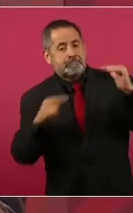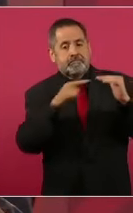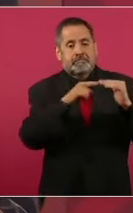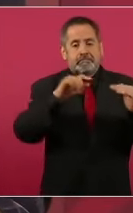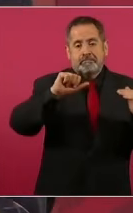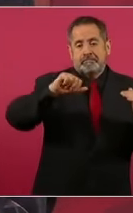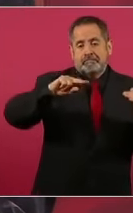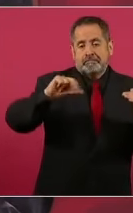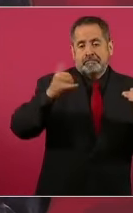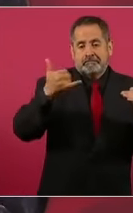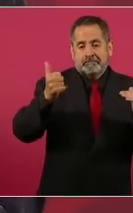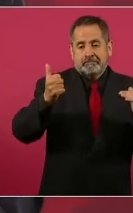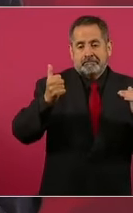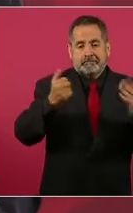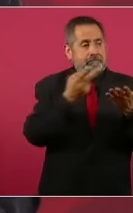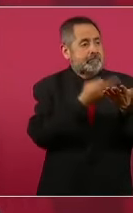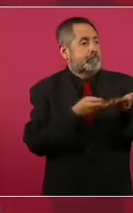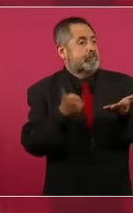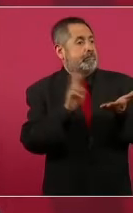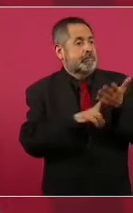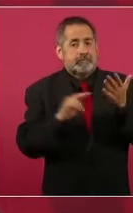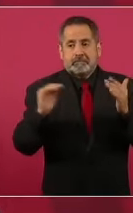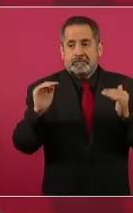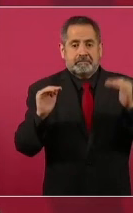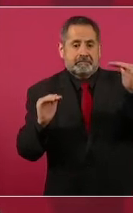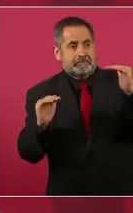Anaya casi 2-1.